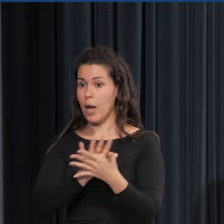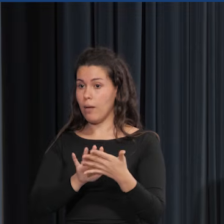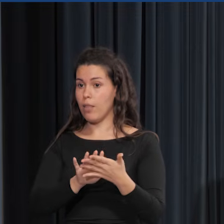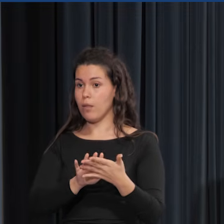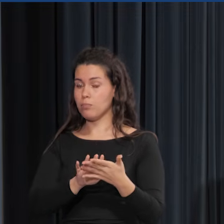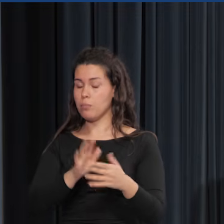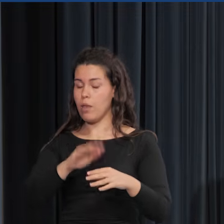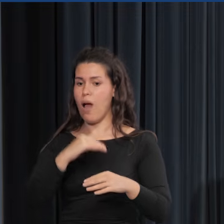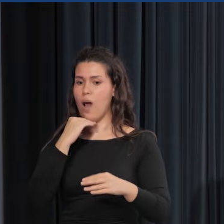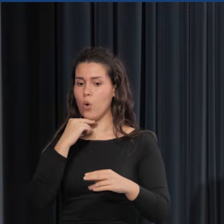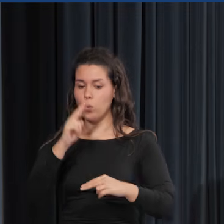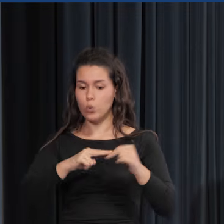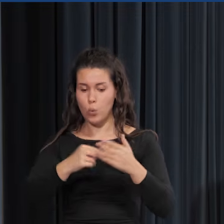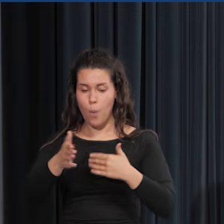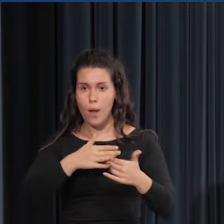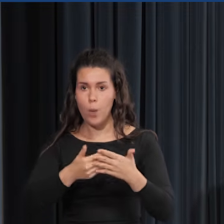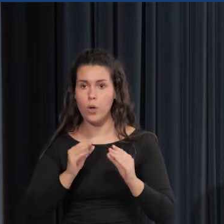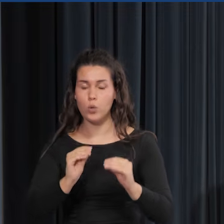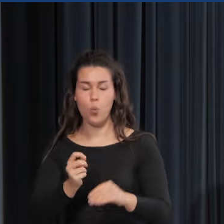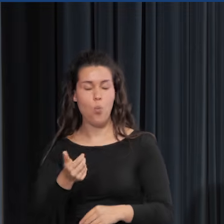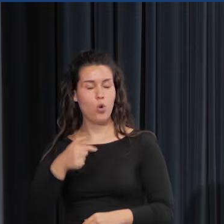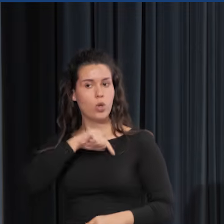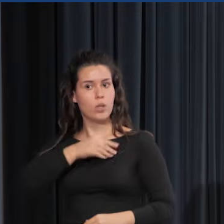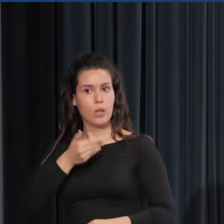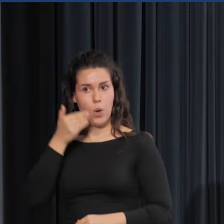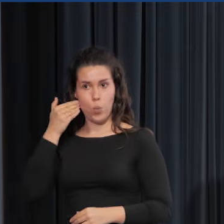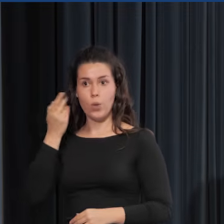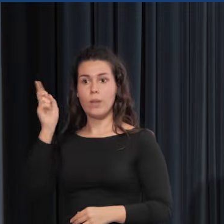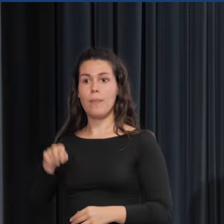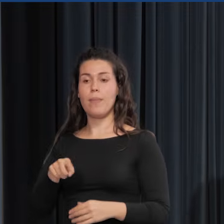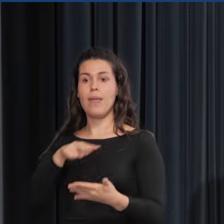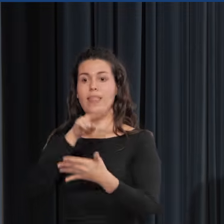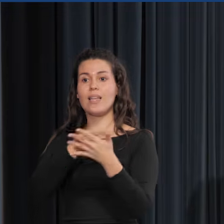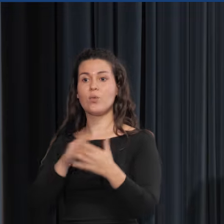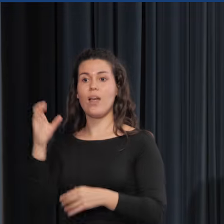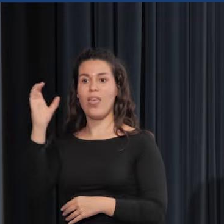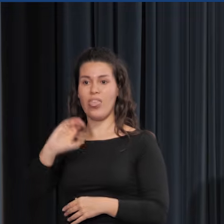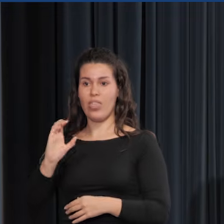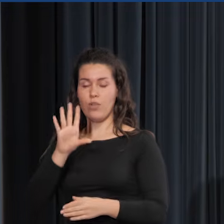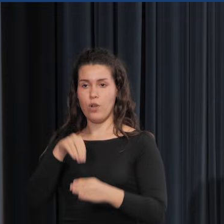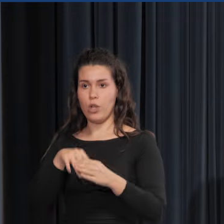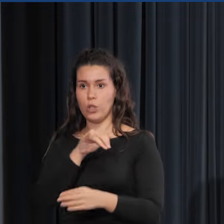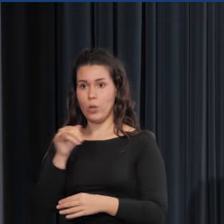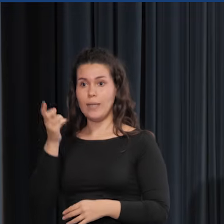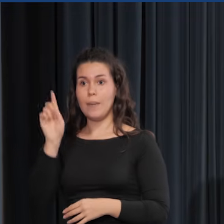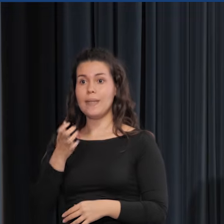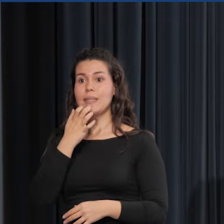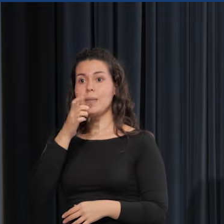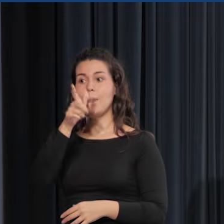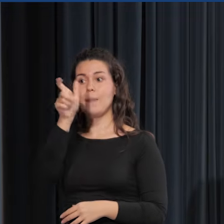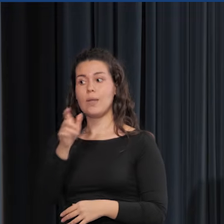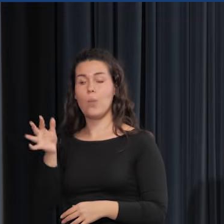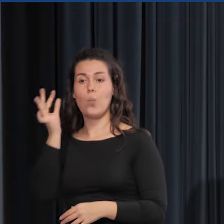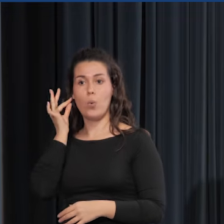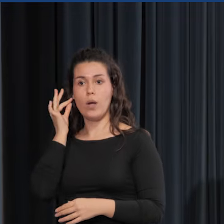manos, y esto aparece también reflejado en la literatura científica cuando las mujeres que trabajan en el sector hablan de que es